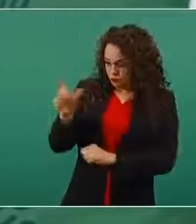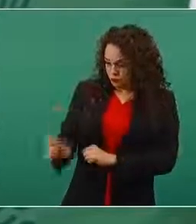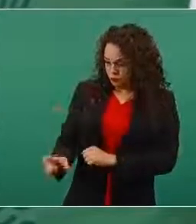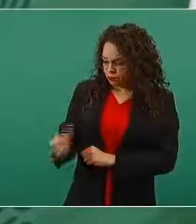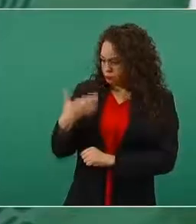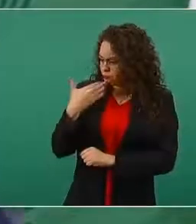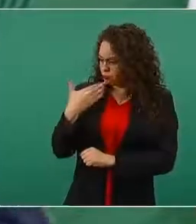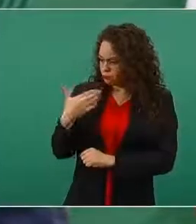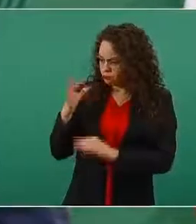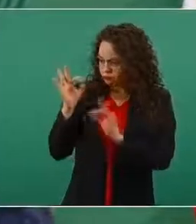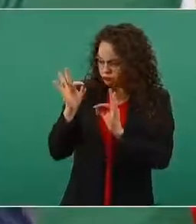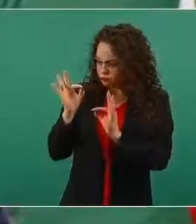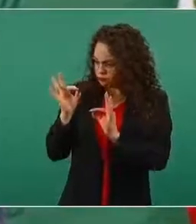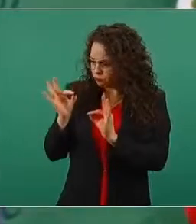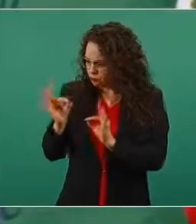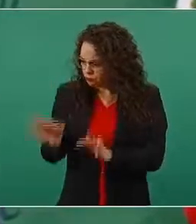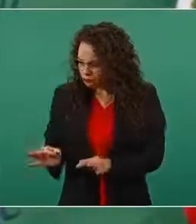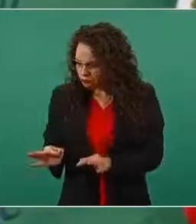moderada,